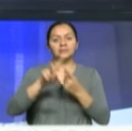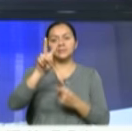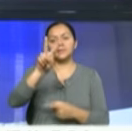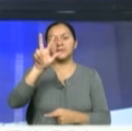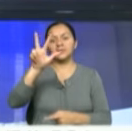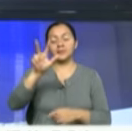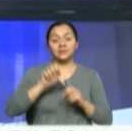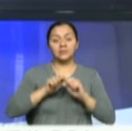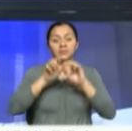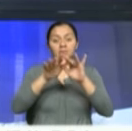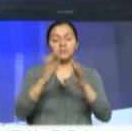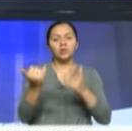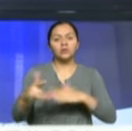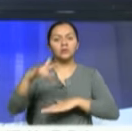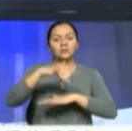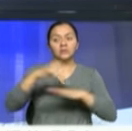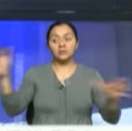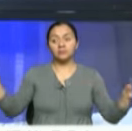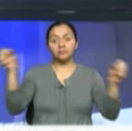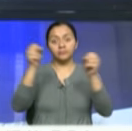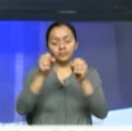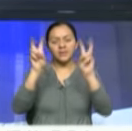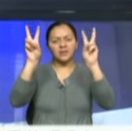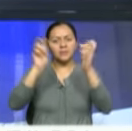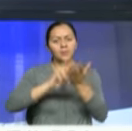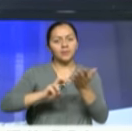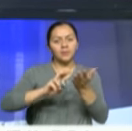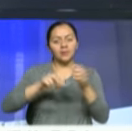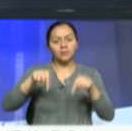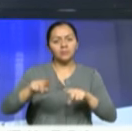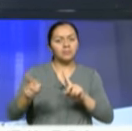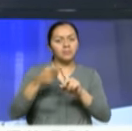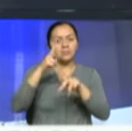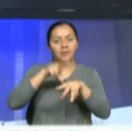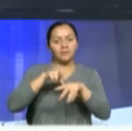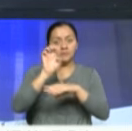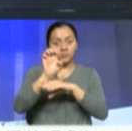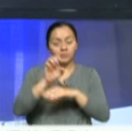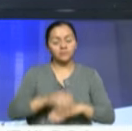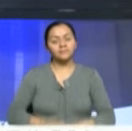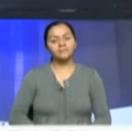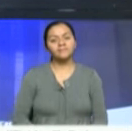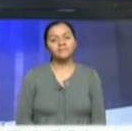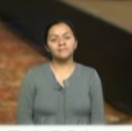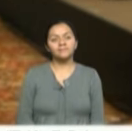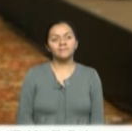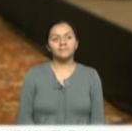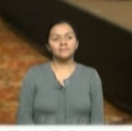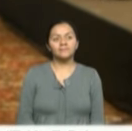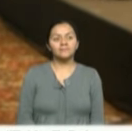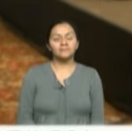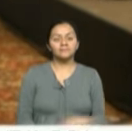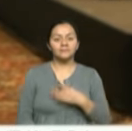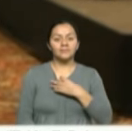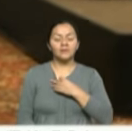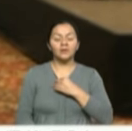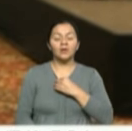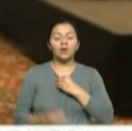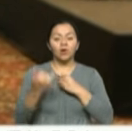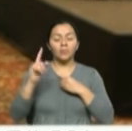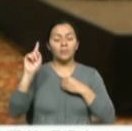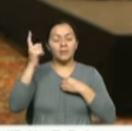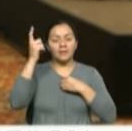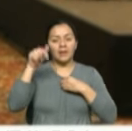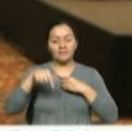cita internacional en esta área que se desarrolla en el país. Por primera vez en el país